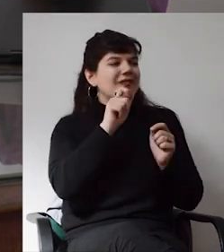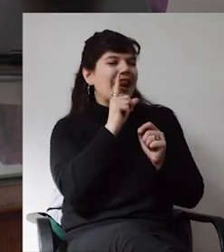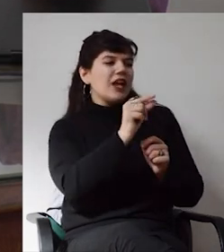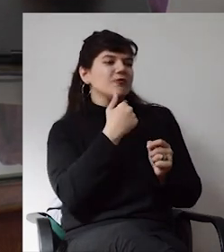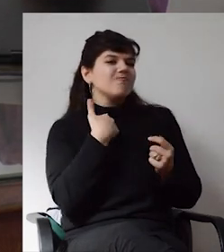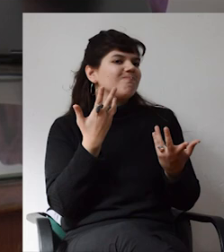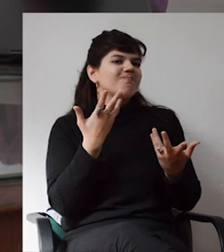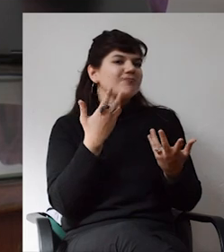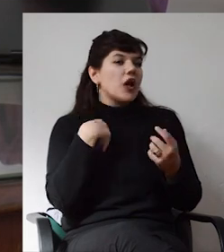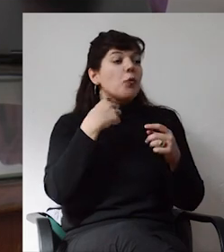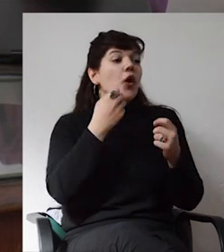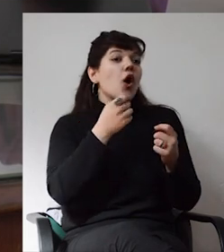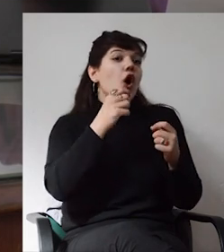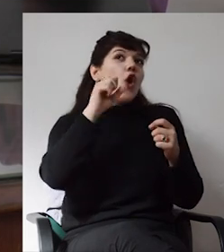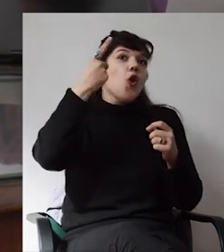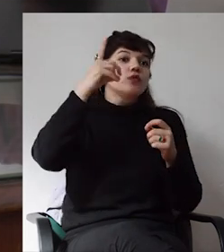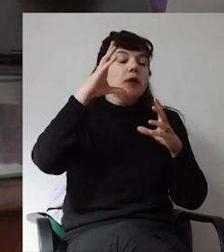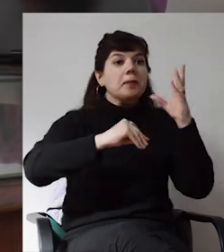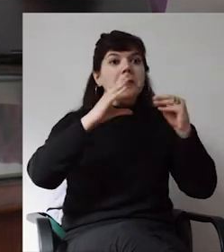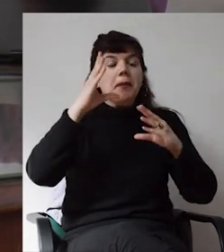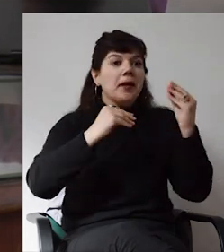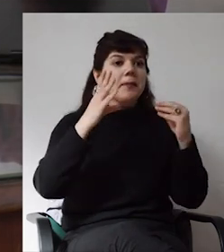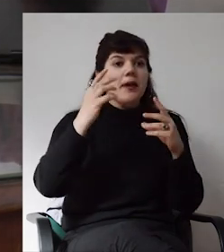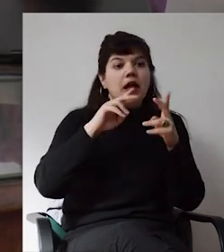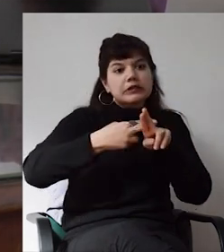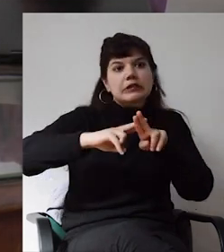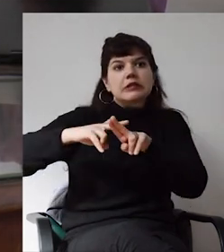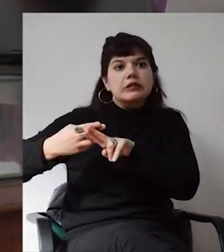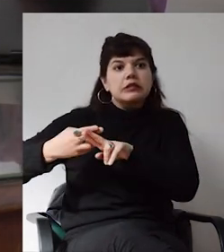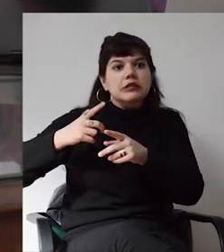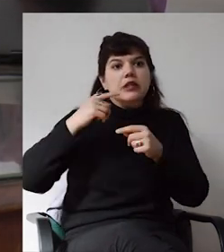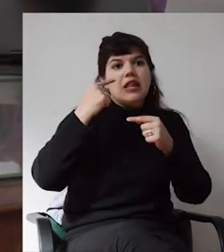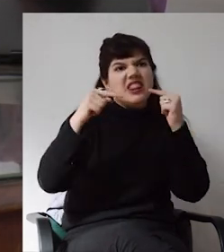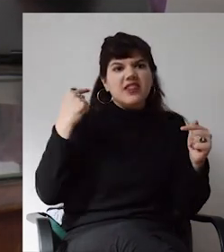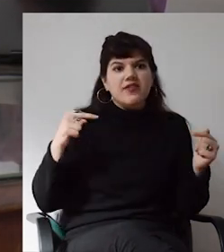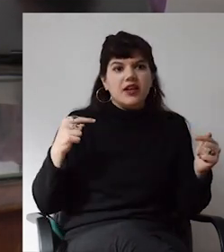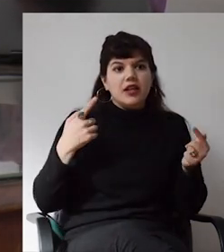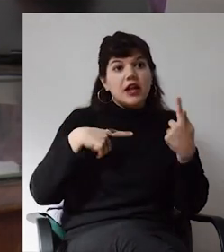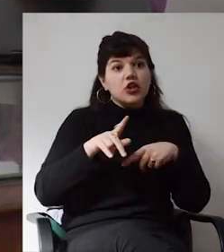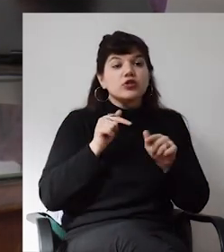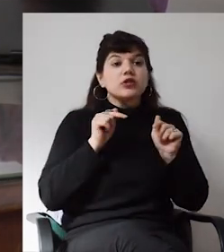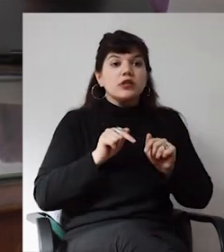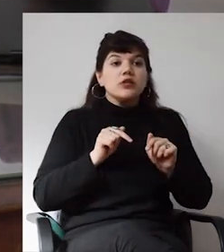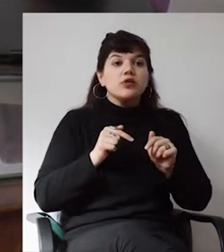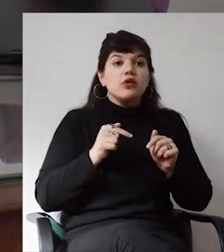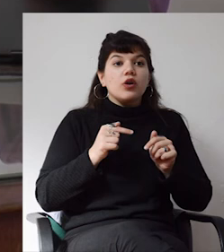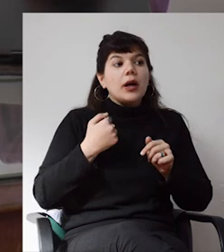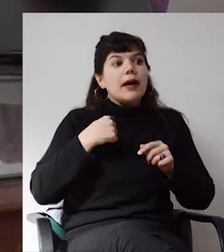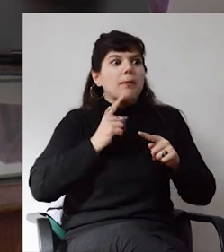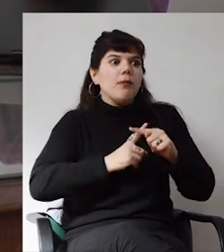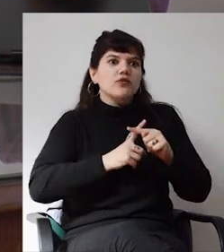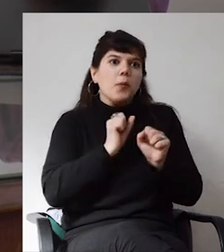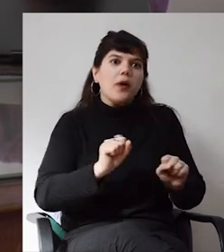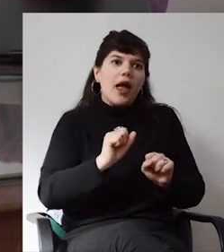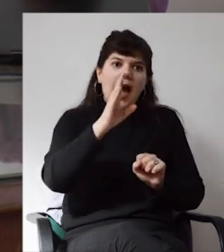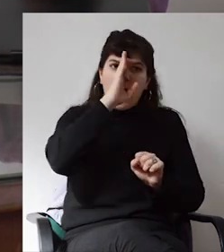desde más lejos, son como lucecitas que se van prendiendo en distintos lugares y se van repitiendo en distintas estructuras. Entonces es bueno